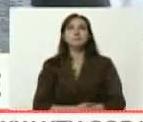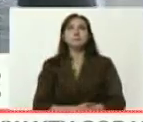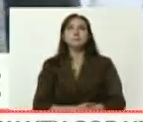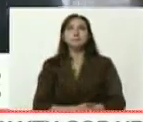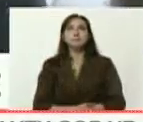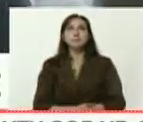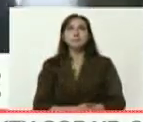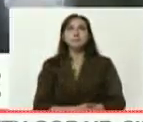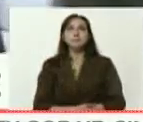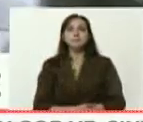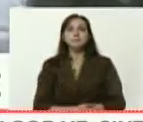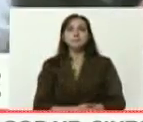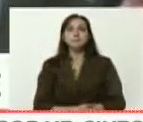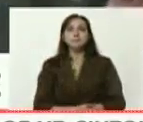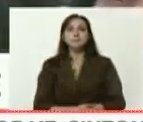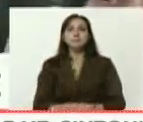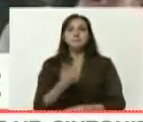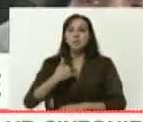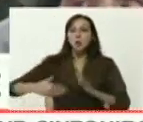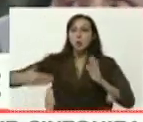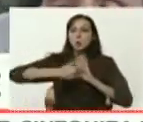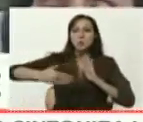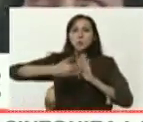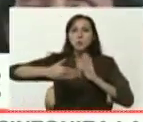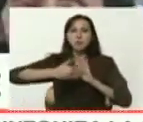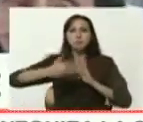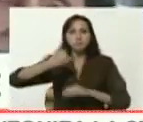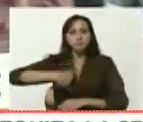Un nuevo atentado